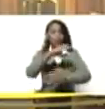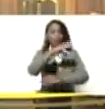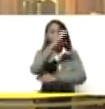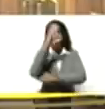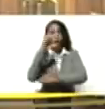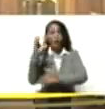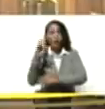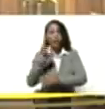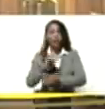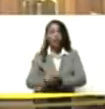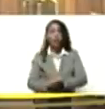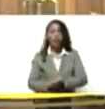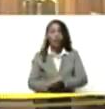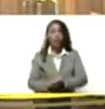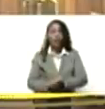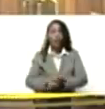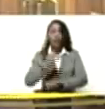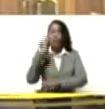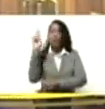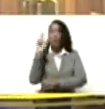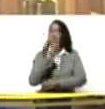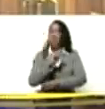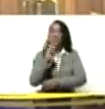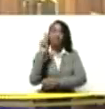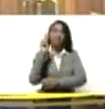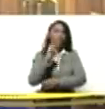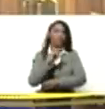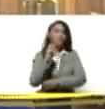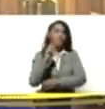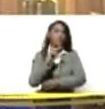diciembre ustedes lo vieron con sus ojos verdad